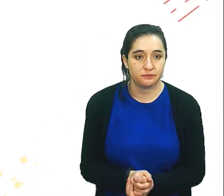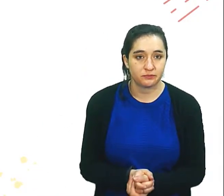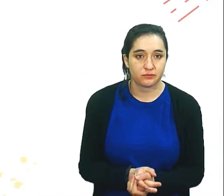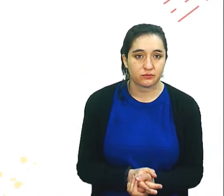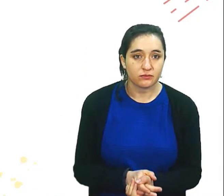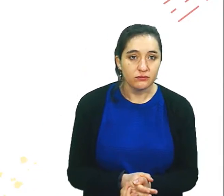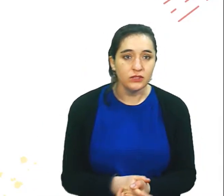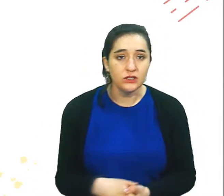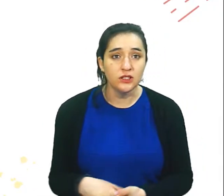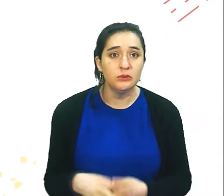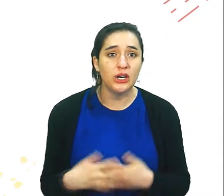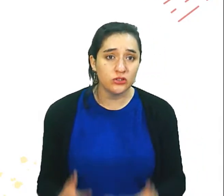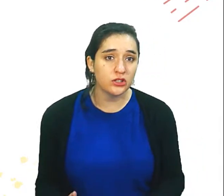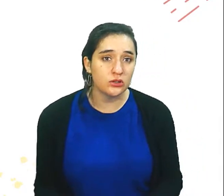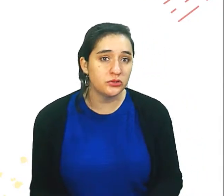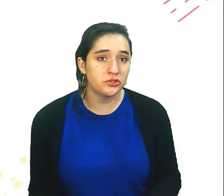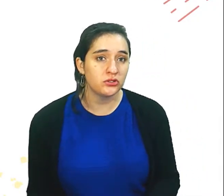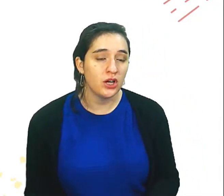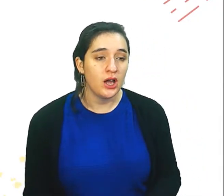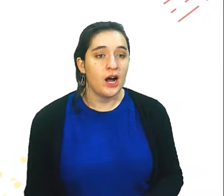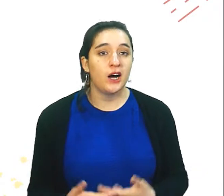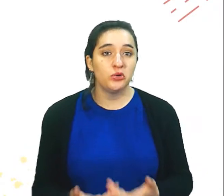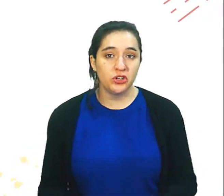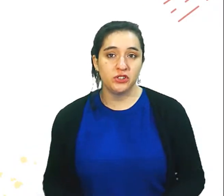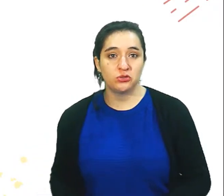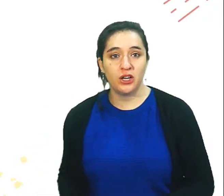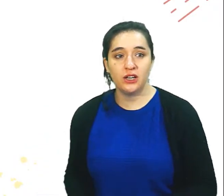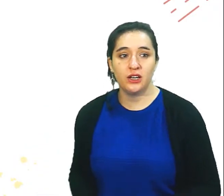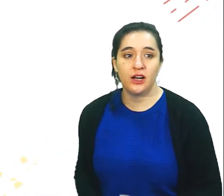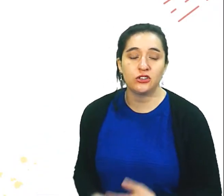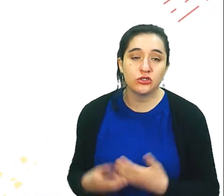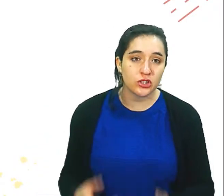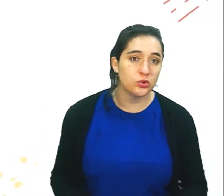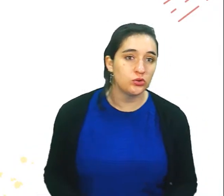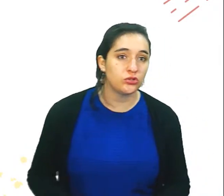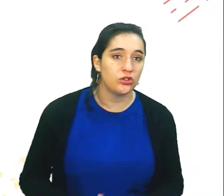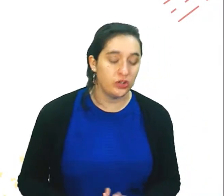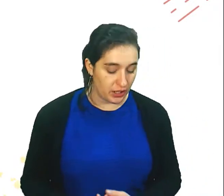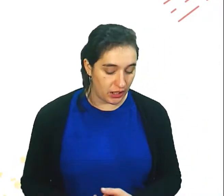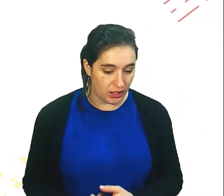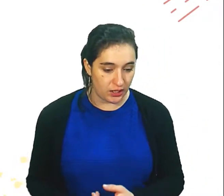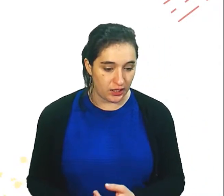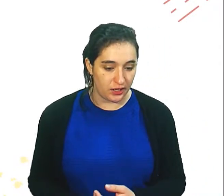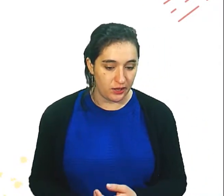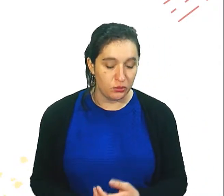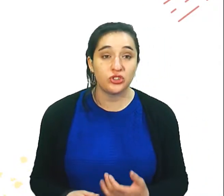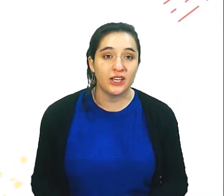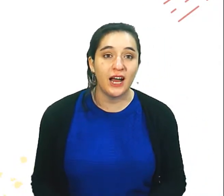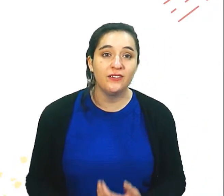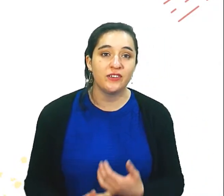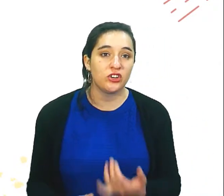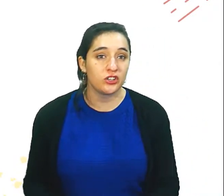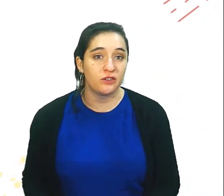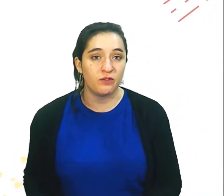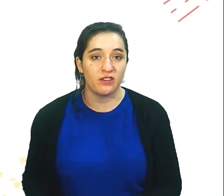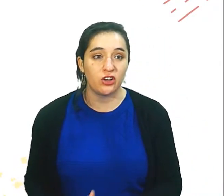Entonces, tenemos hartos recursos audiovisuales, harto recurso